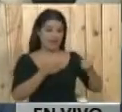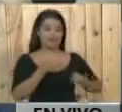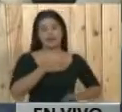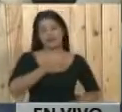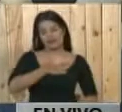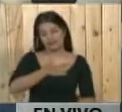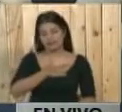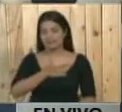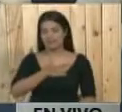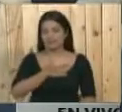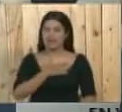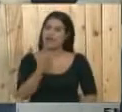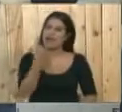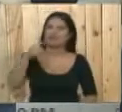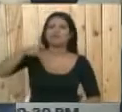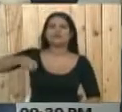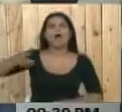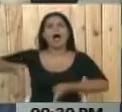¿será?